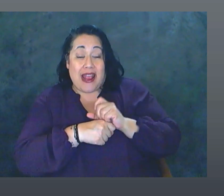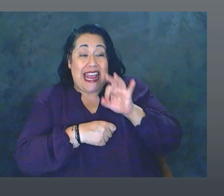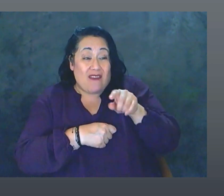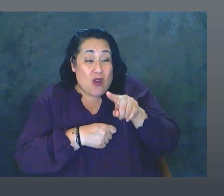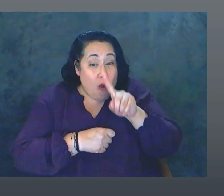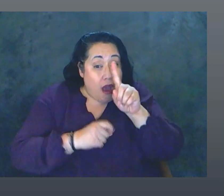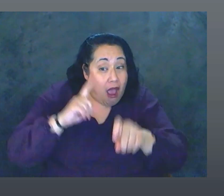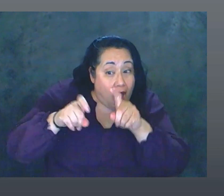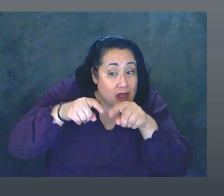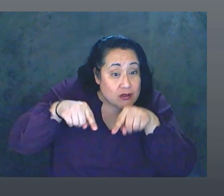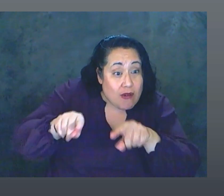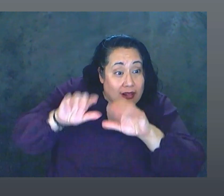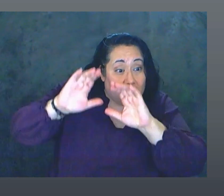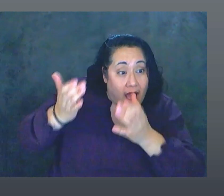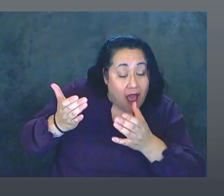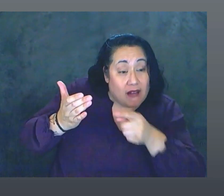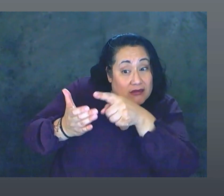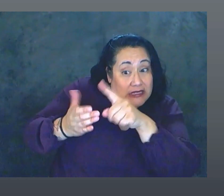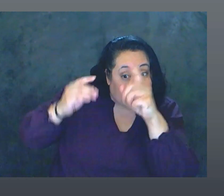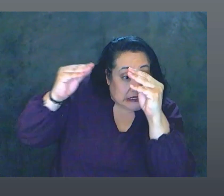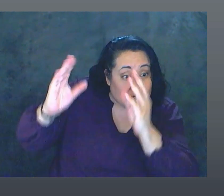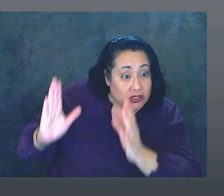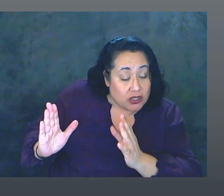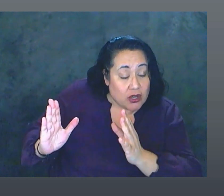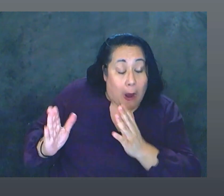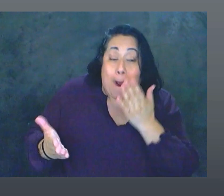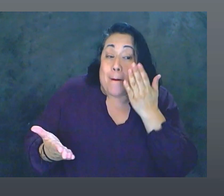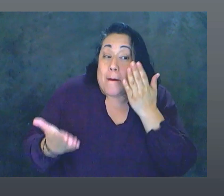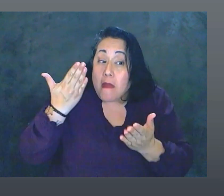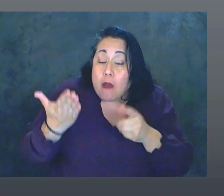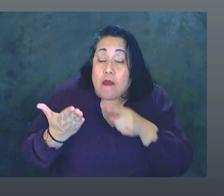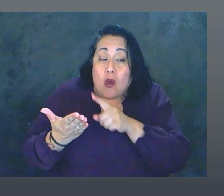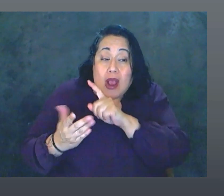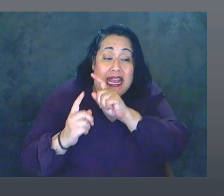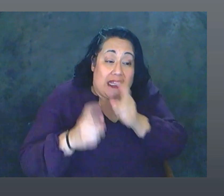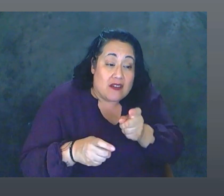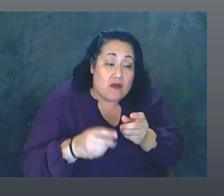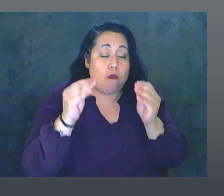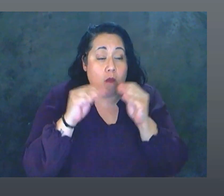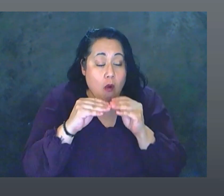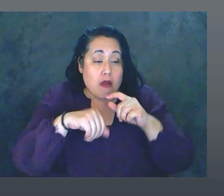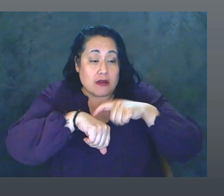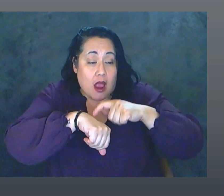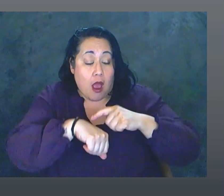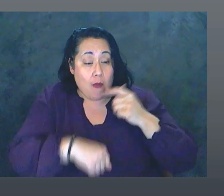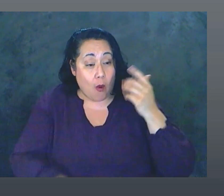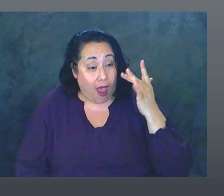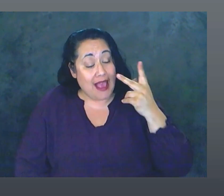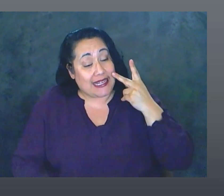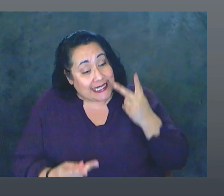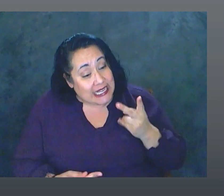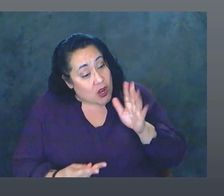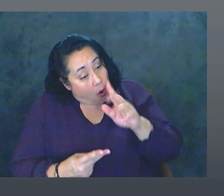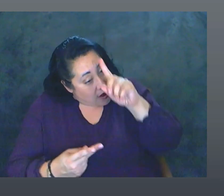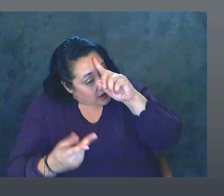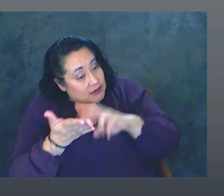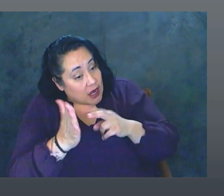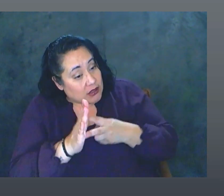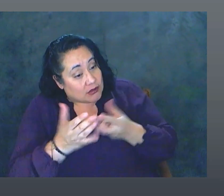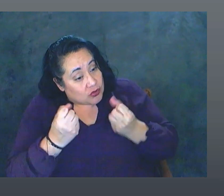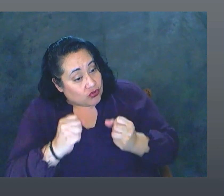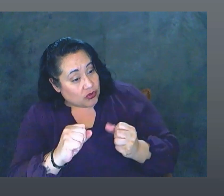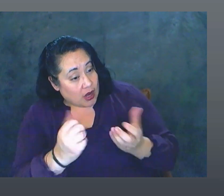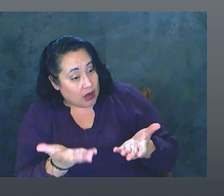le hace preguntas en la clase a la profesora, quizás le da más tiempo porque ve su